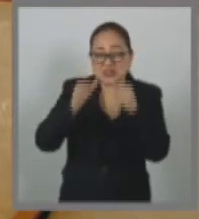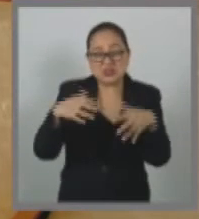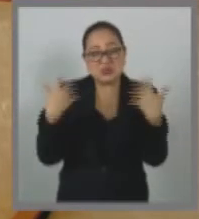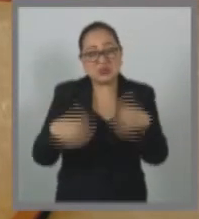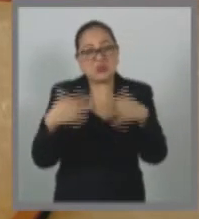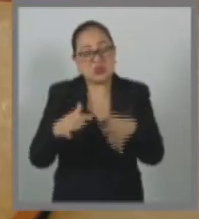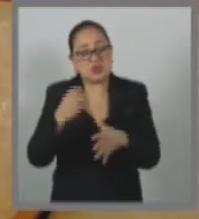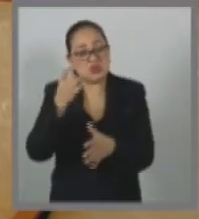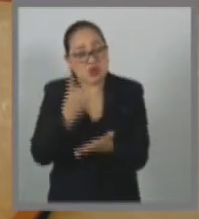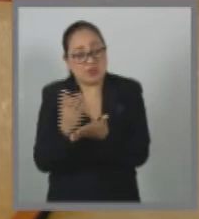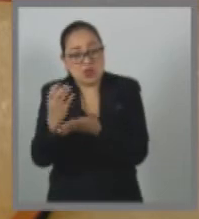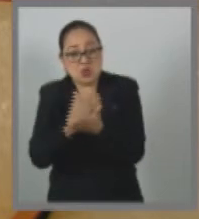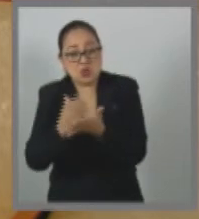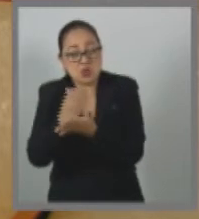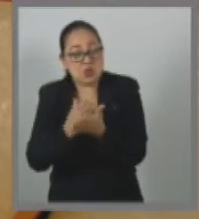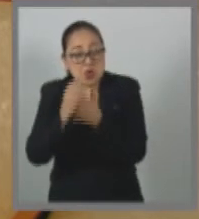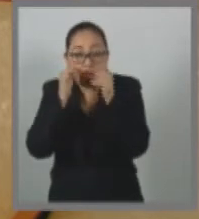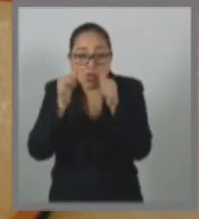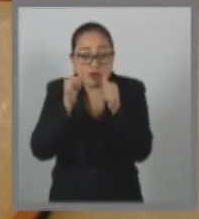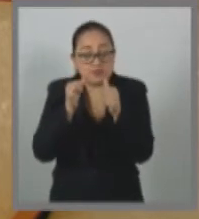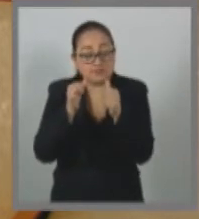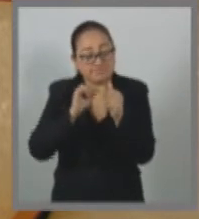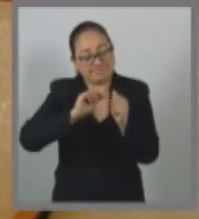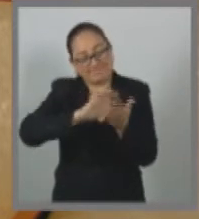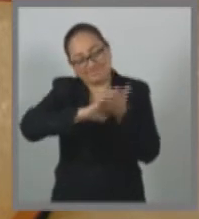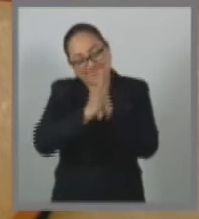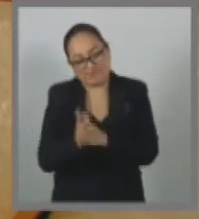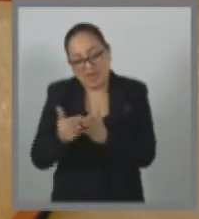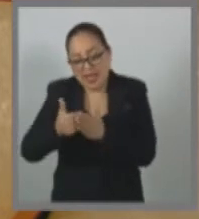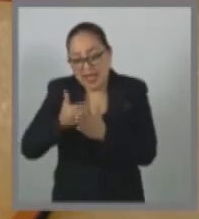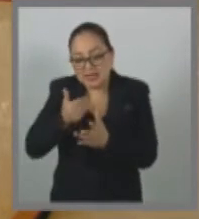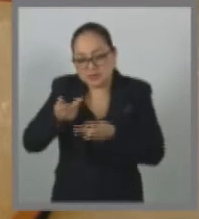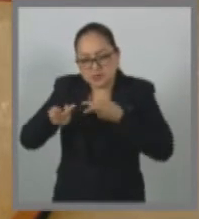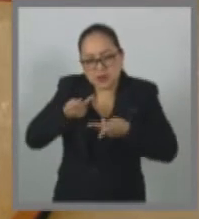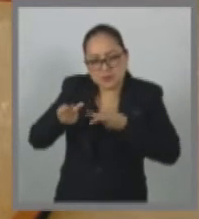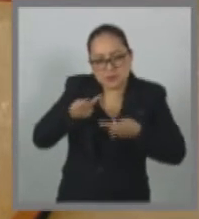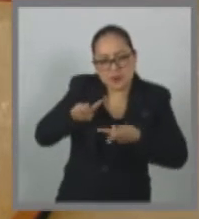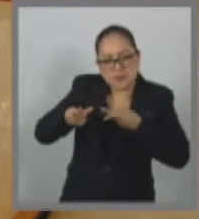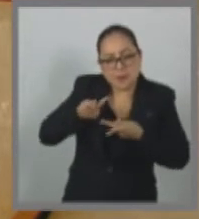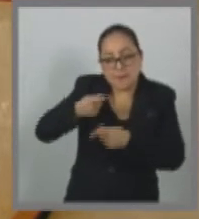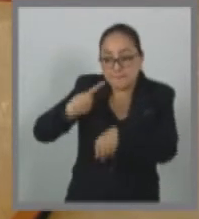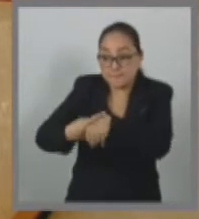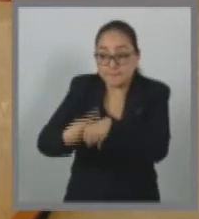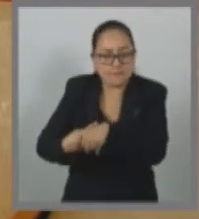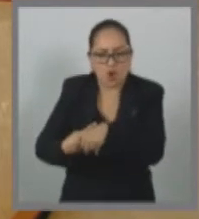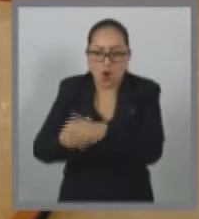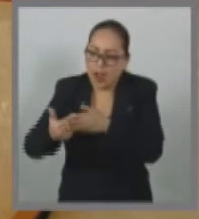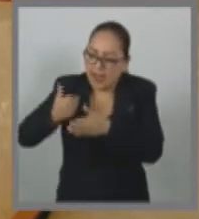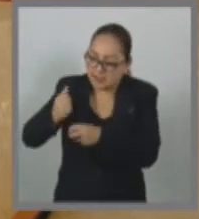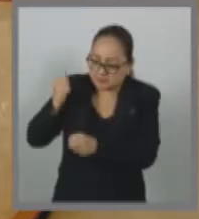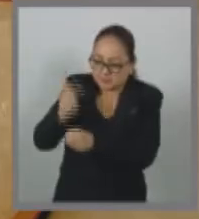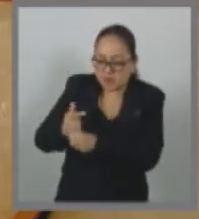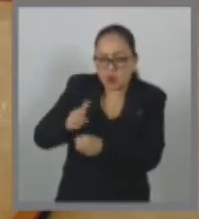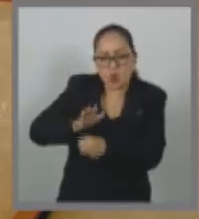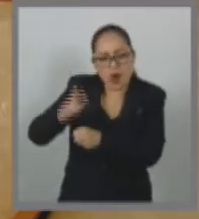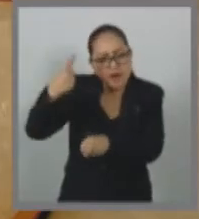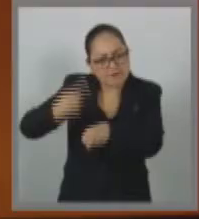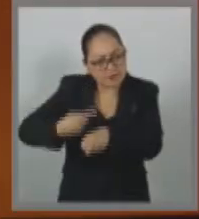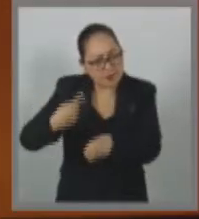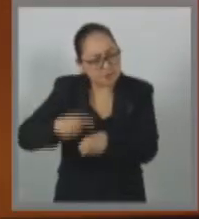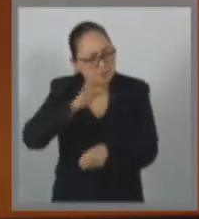primordialmente curativo para enfocarnos en uno preventivo y así llegar antes a la detección de